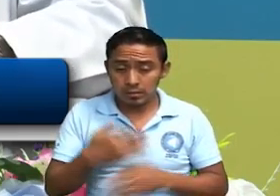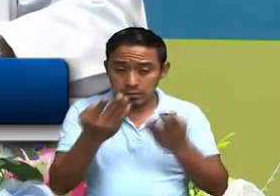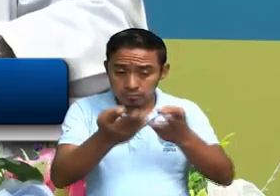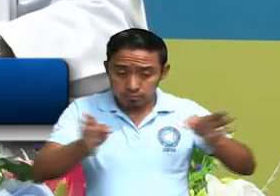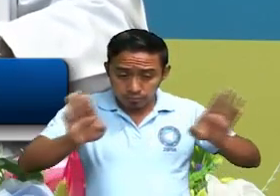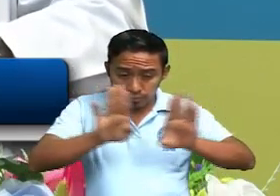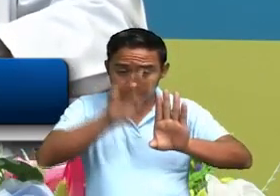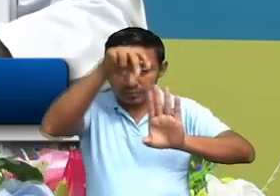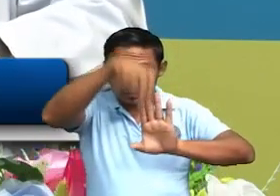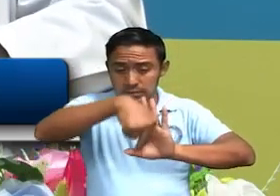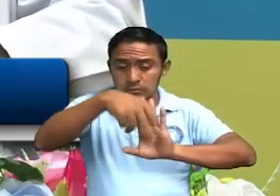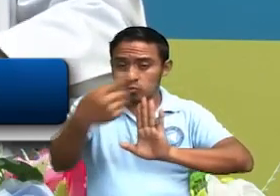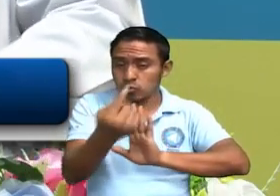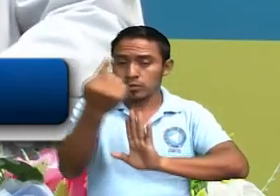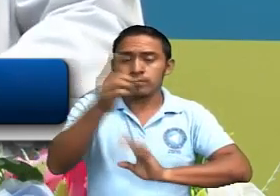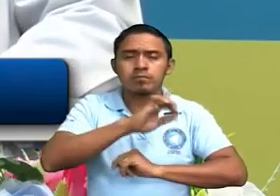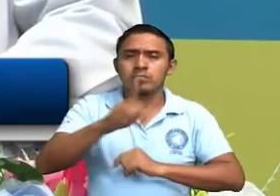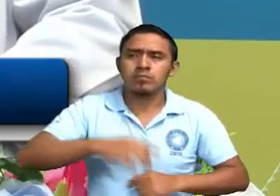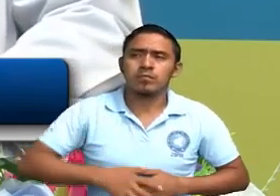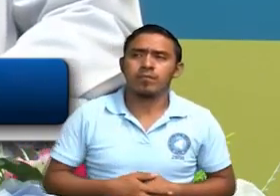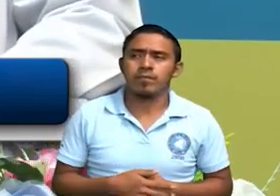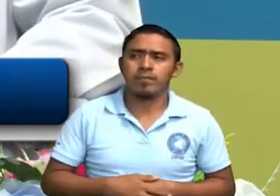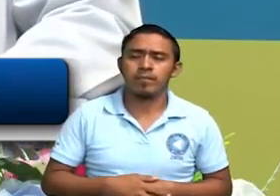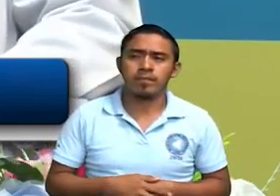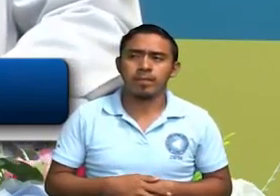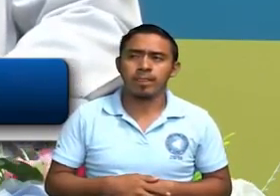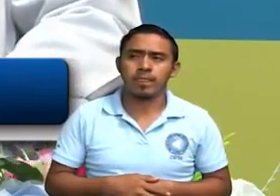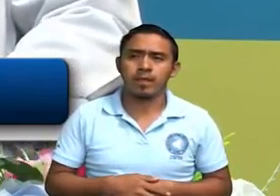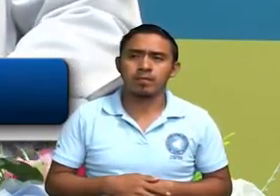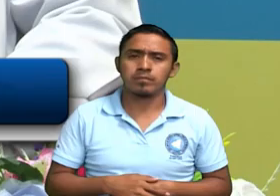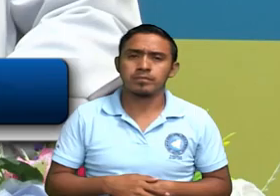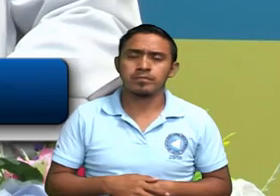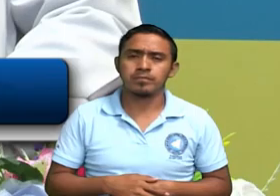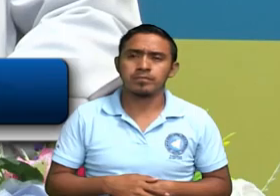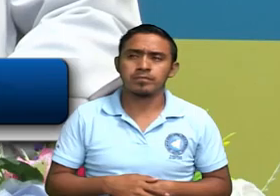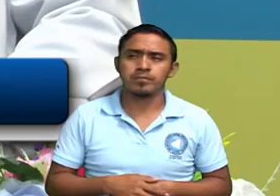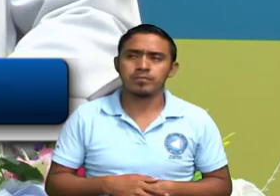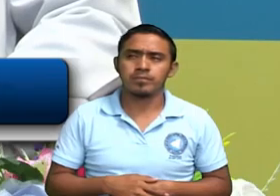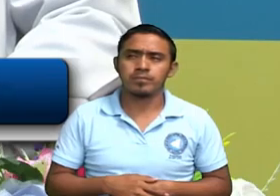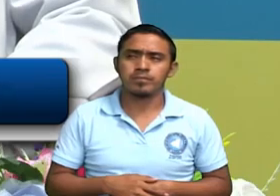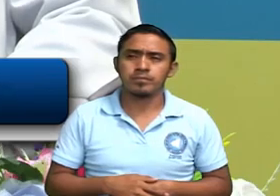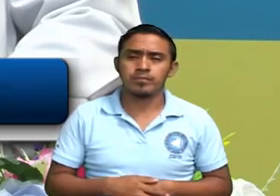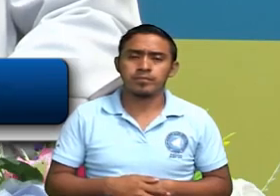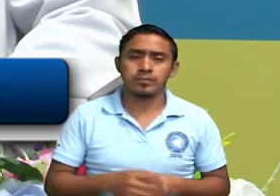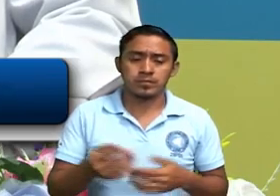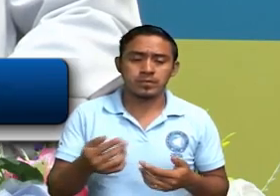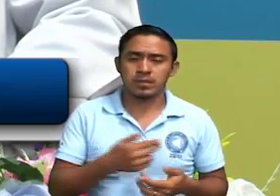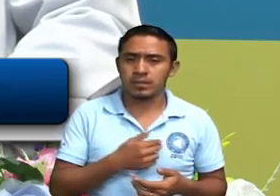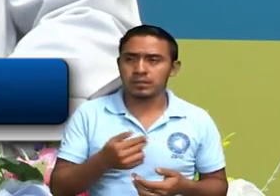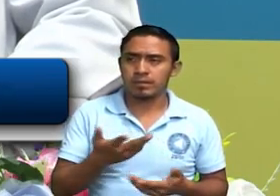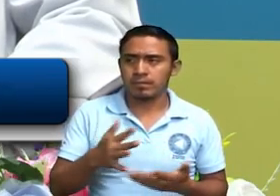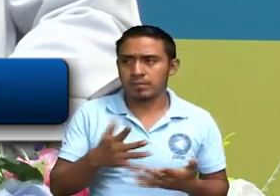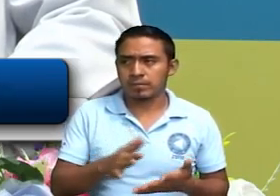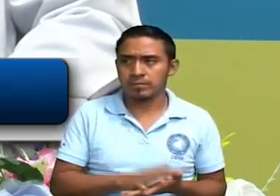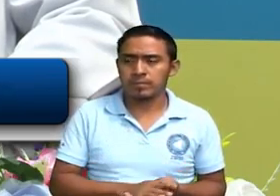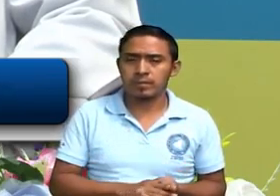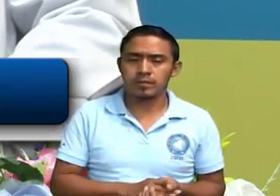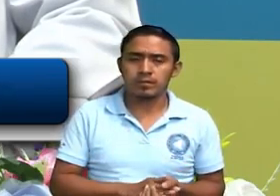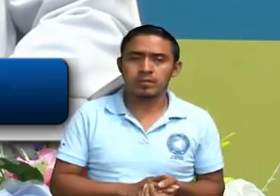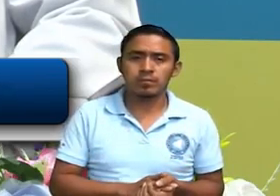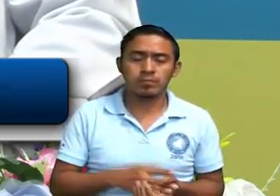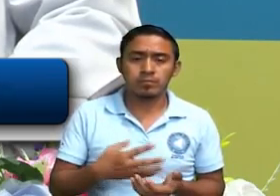encerrarlo en una cabina, sencillamente se le pone como una oliva parecida al